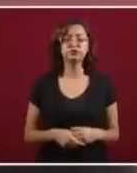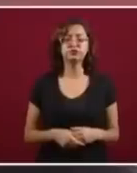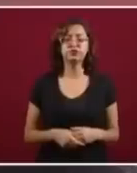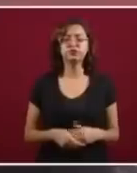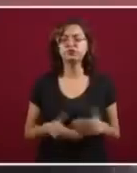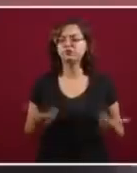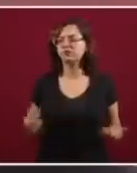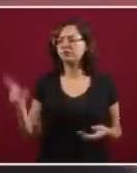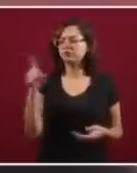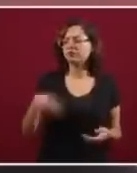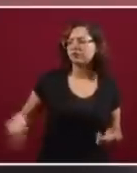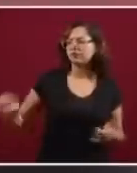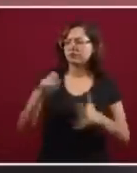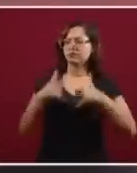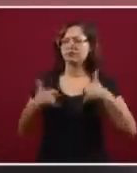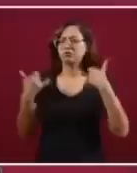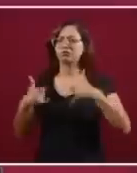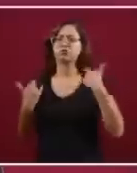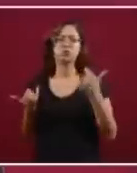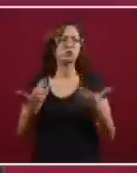a dónde acudir